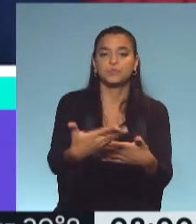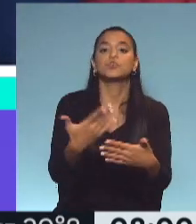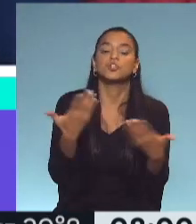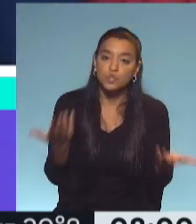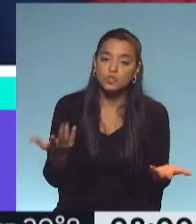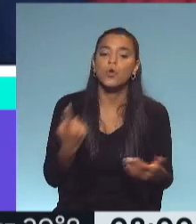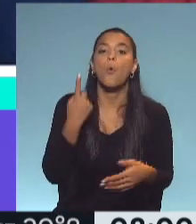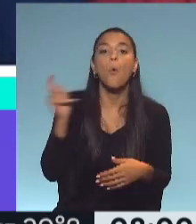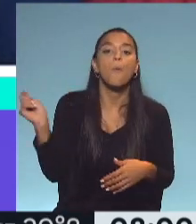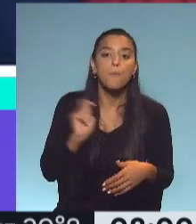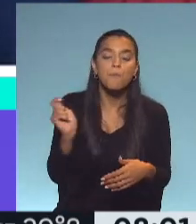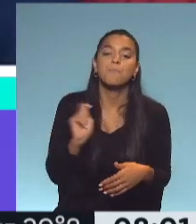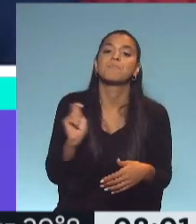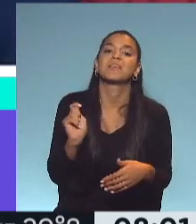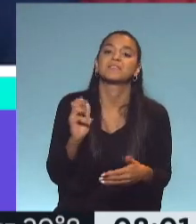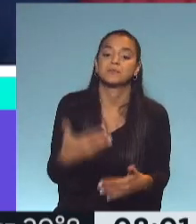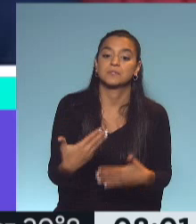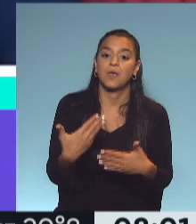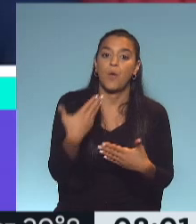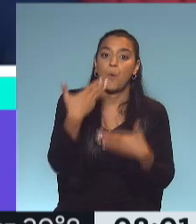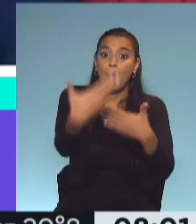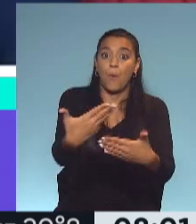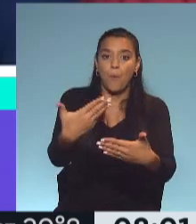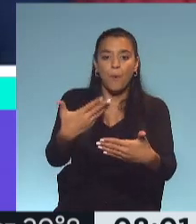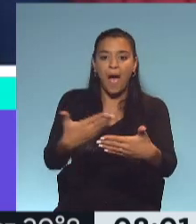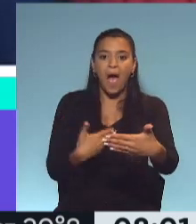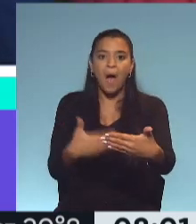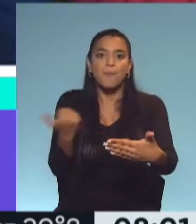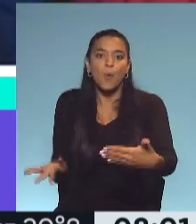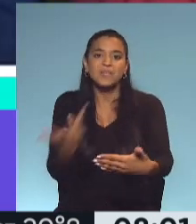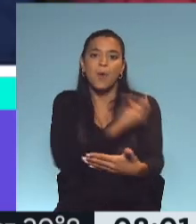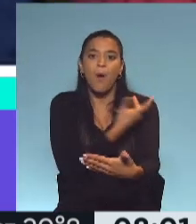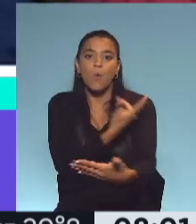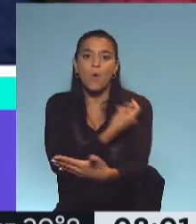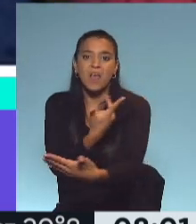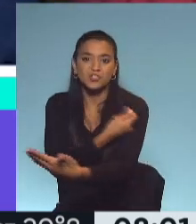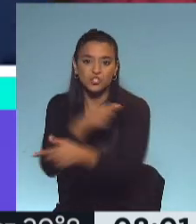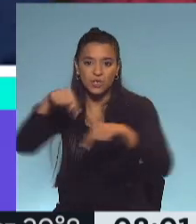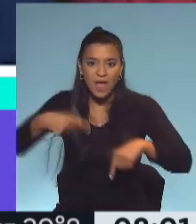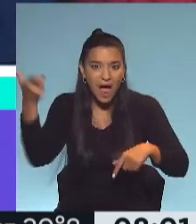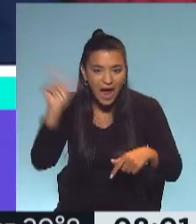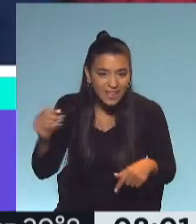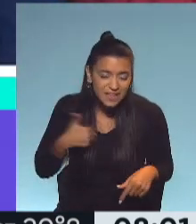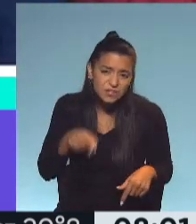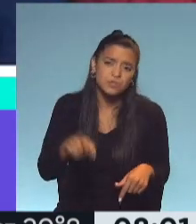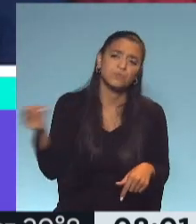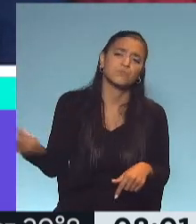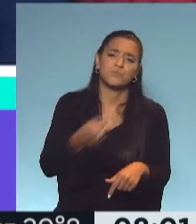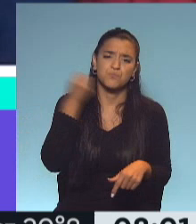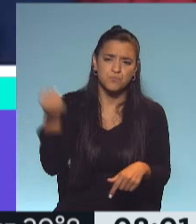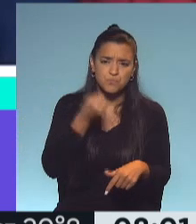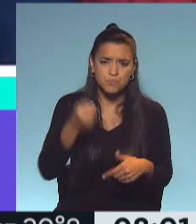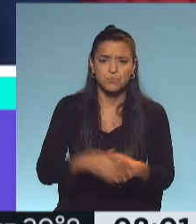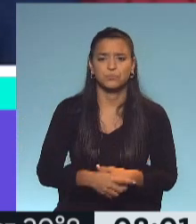hablando de un mes más de vacunación. Un mes más de vacunación en Argentina es